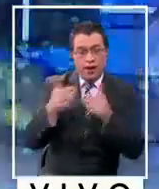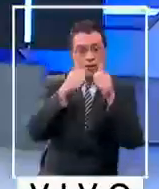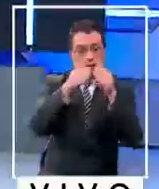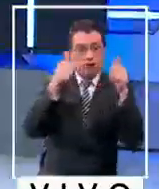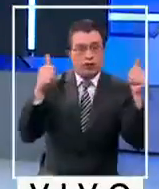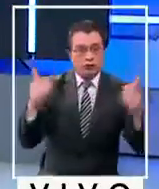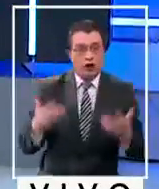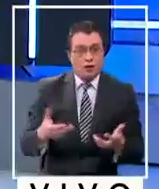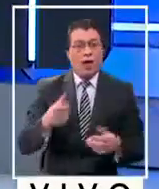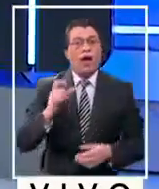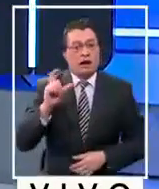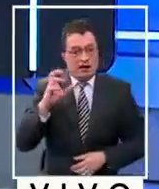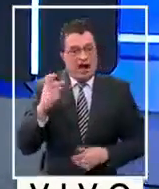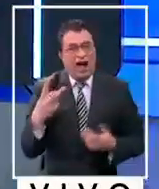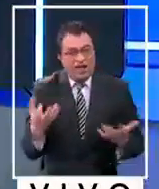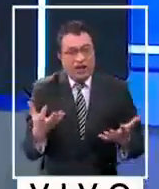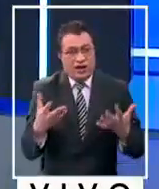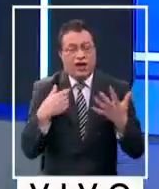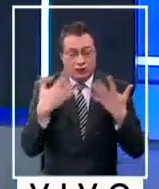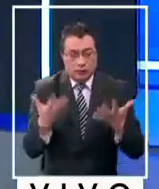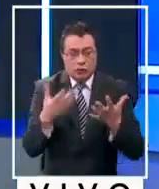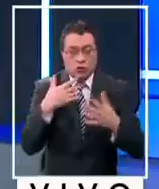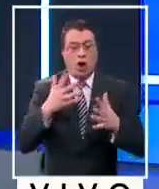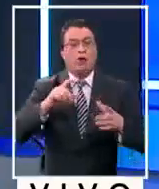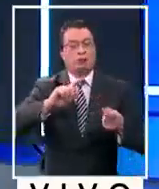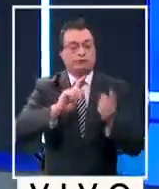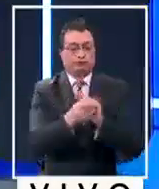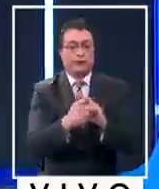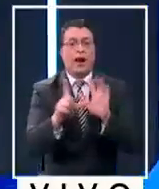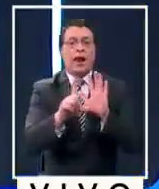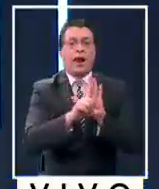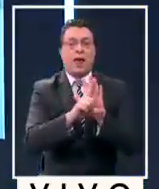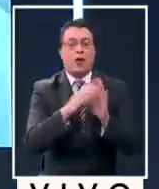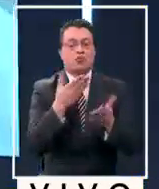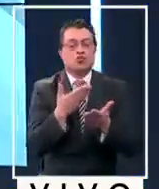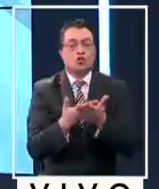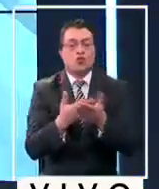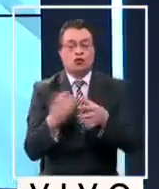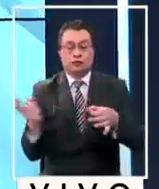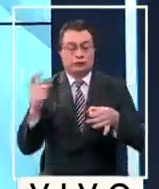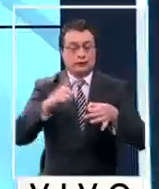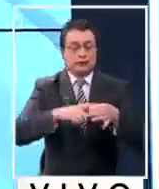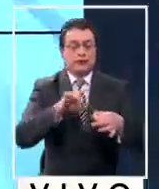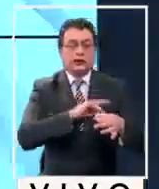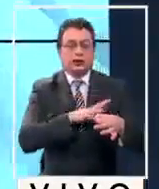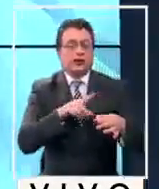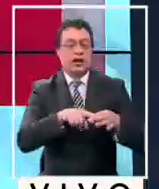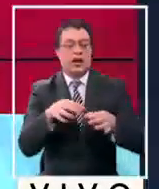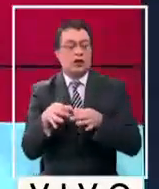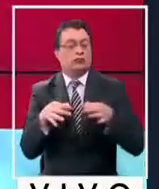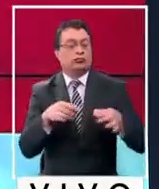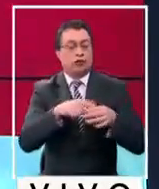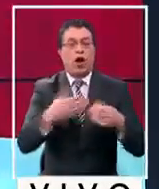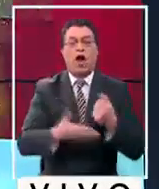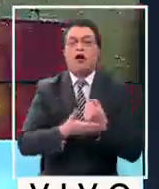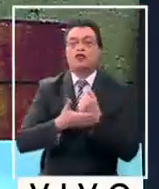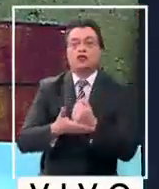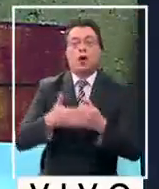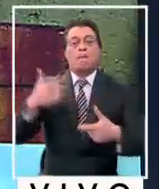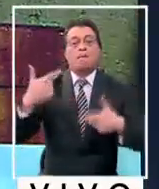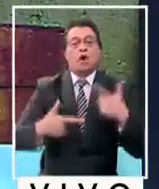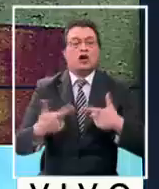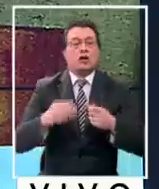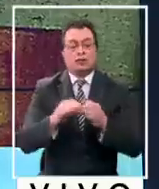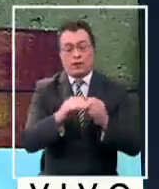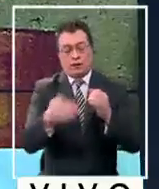autoridades. Grave que la empresa torciera el espíritu de la ley al usar una filial en Chile para poder aportar políticamente con